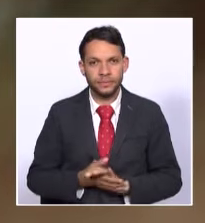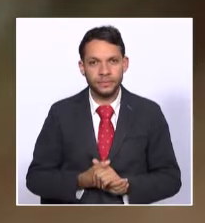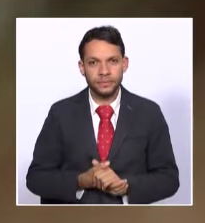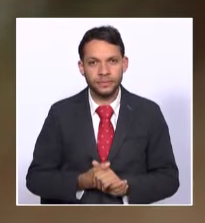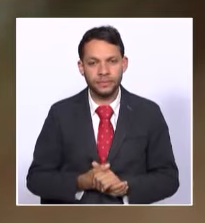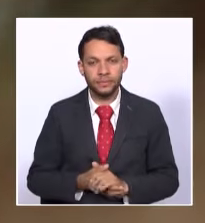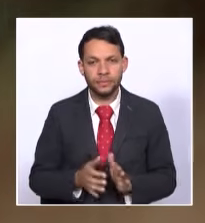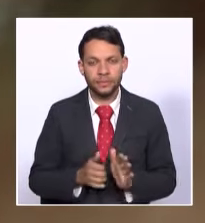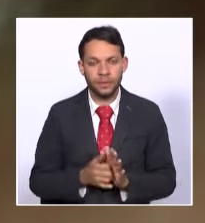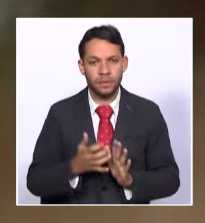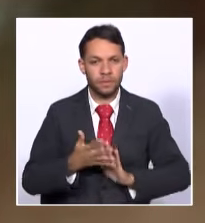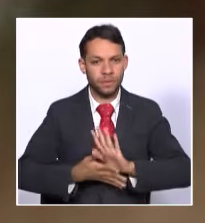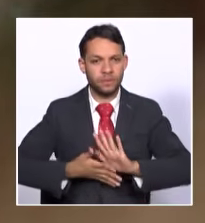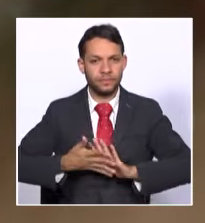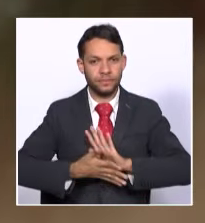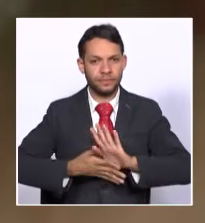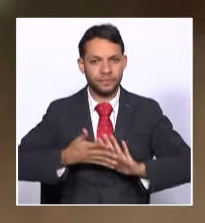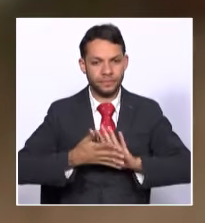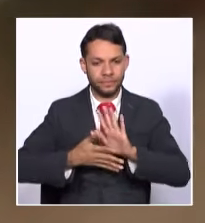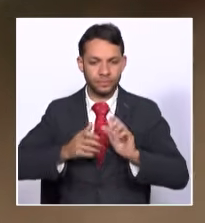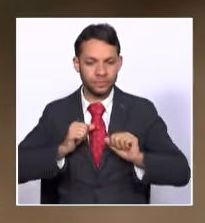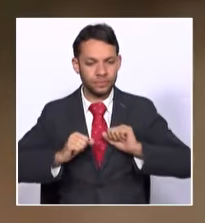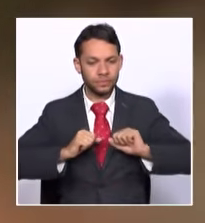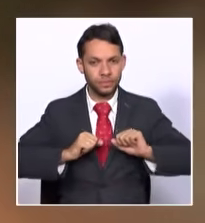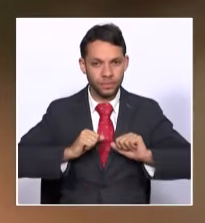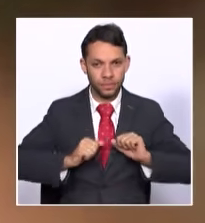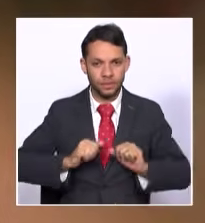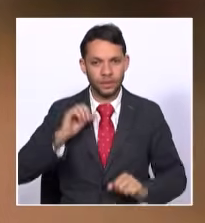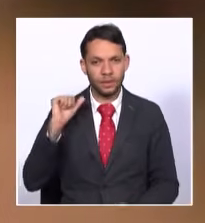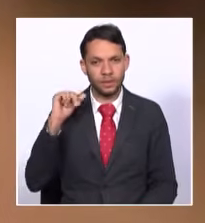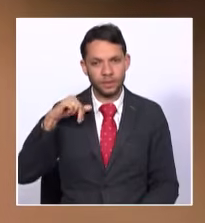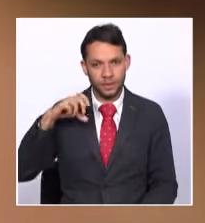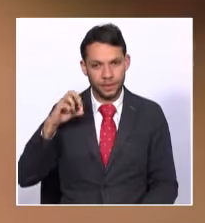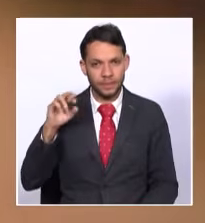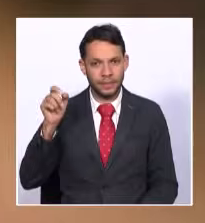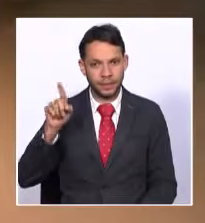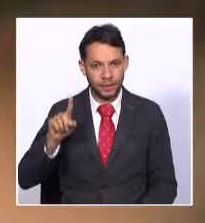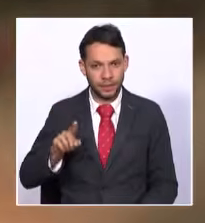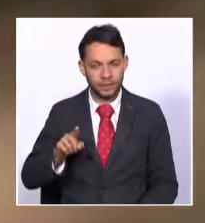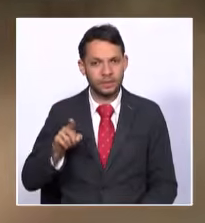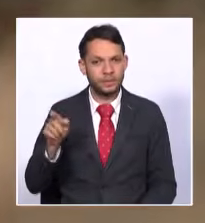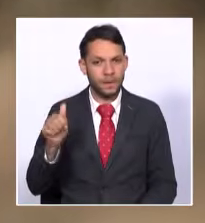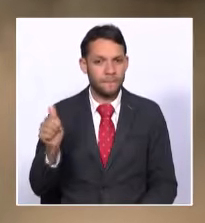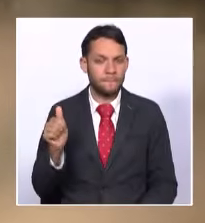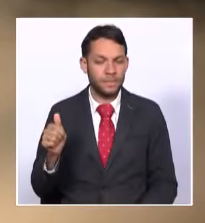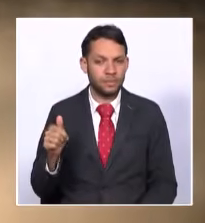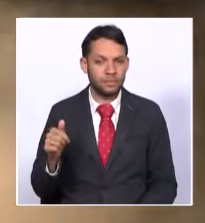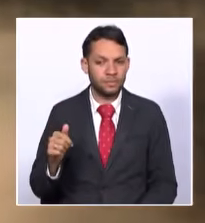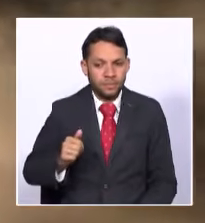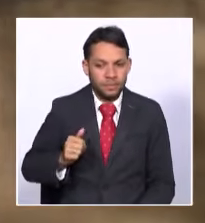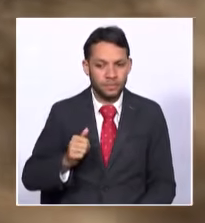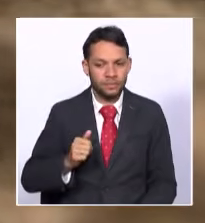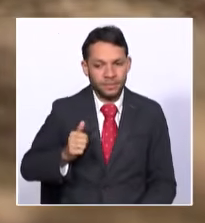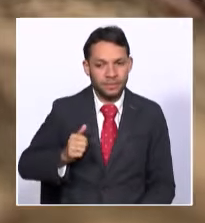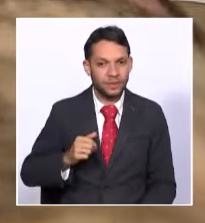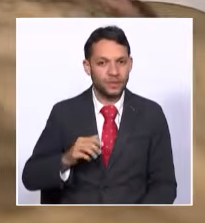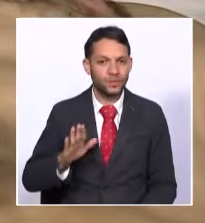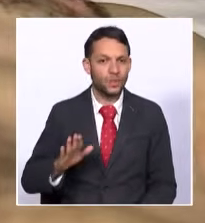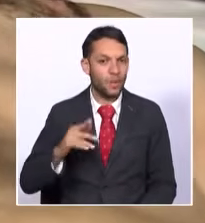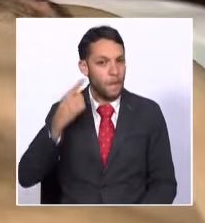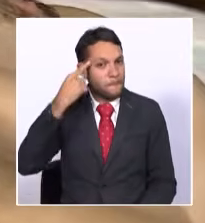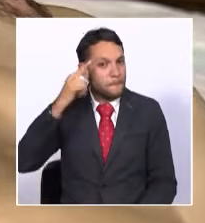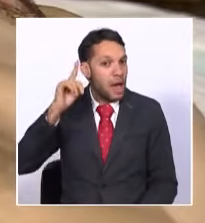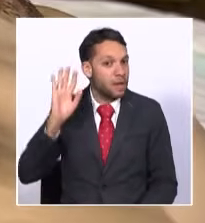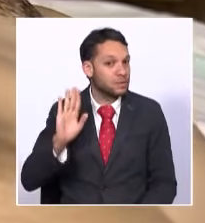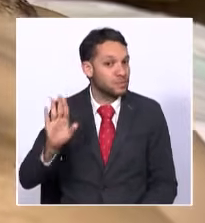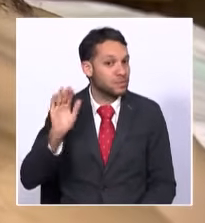Este movimiento que hace el doctor Andrés, toma aire, bota, es un movimiento involuntario. Recuerden que lo que